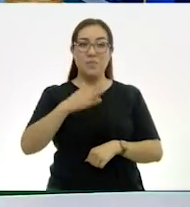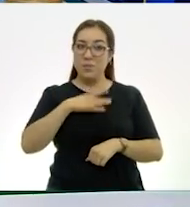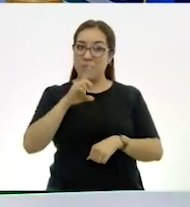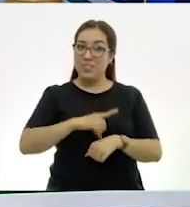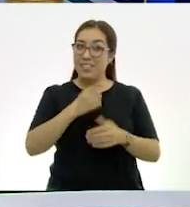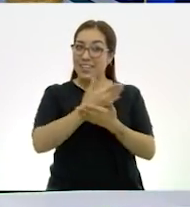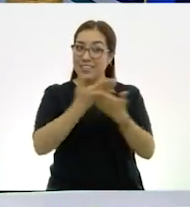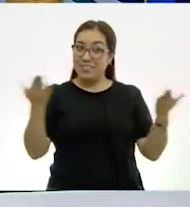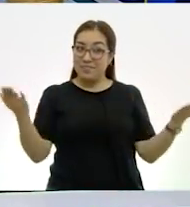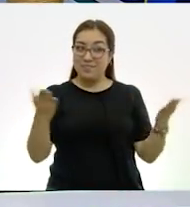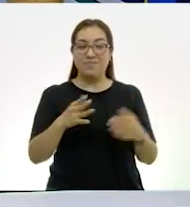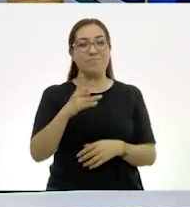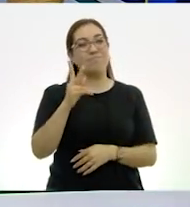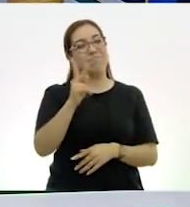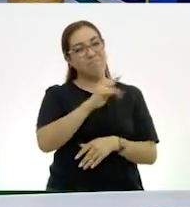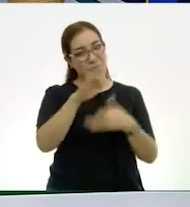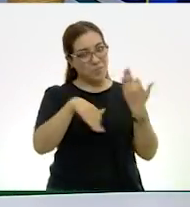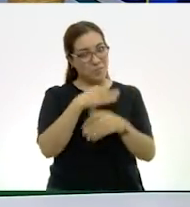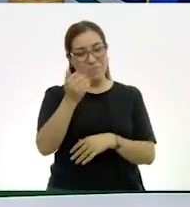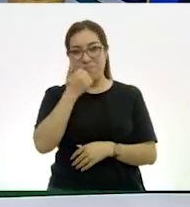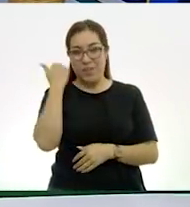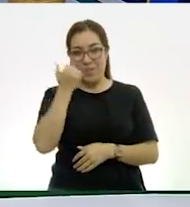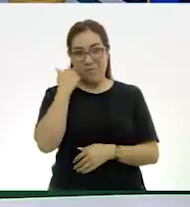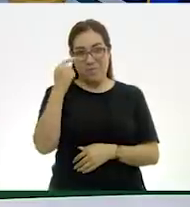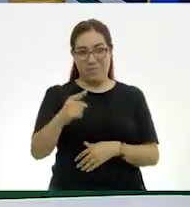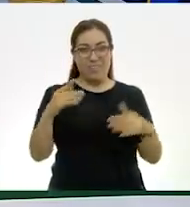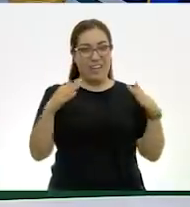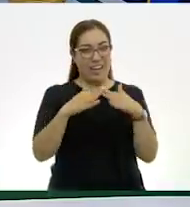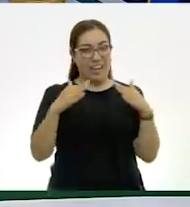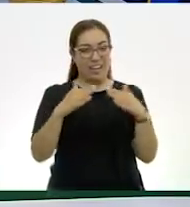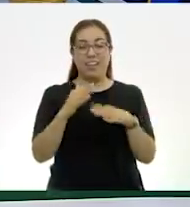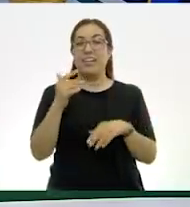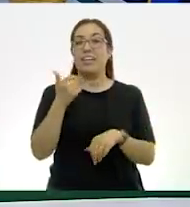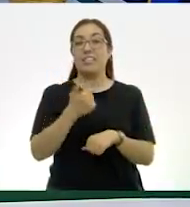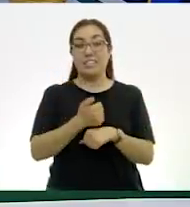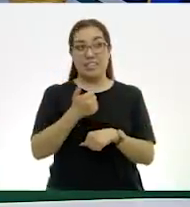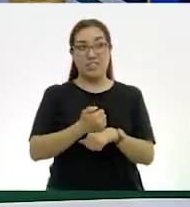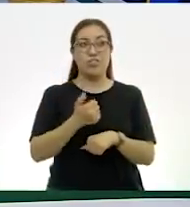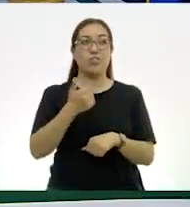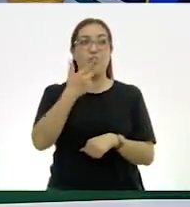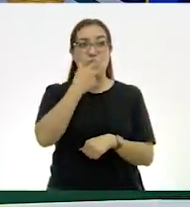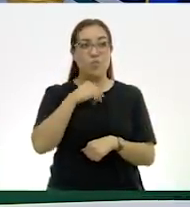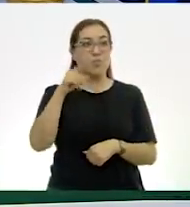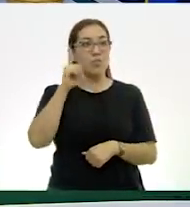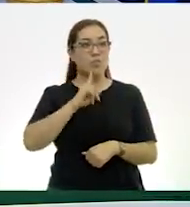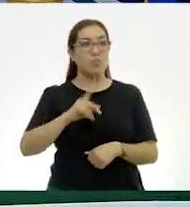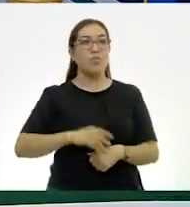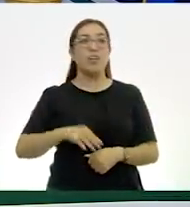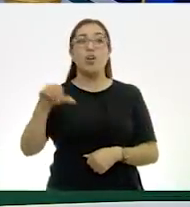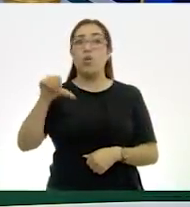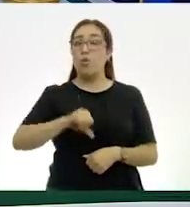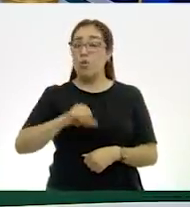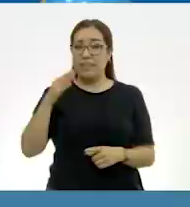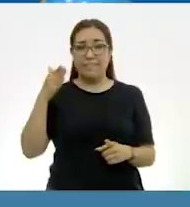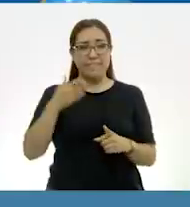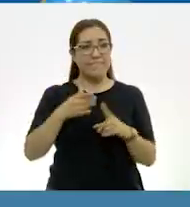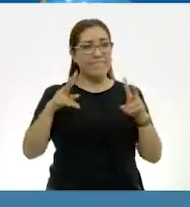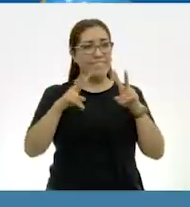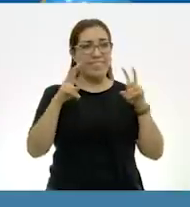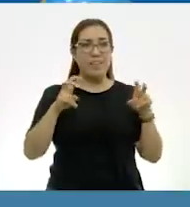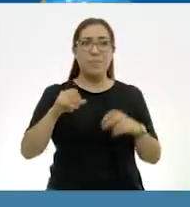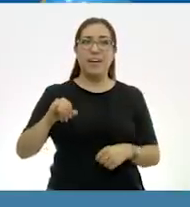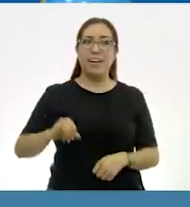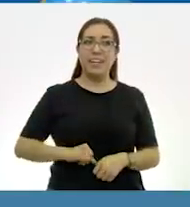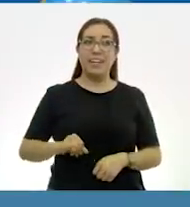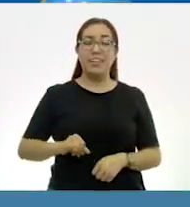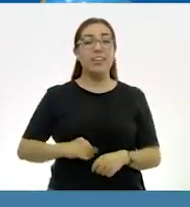a todos los alumnos en casita, alumnos de sexto grado y alumnas de sexto grado. Hoy tenemos un tema muy interesante